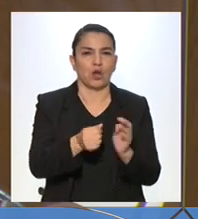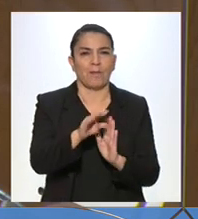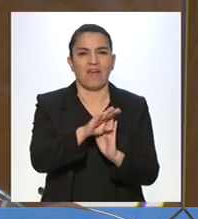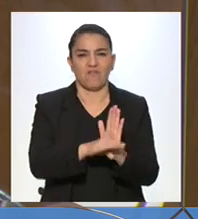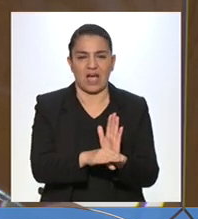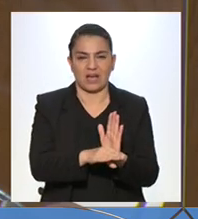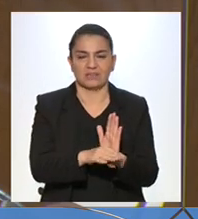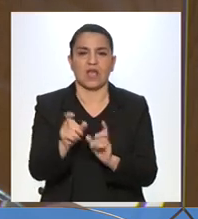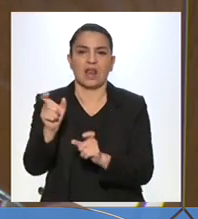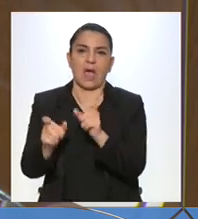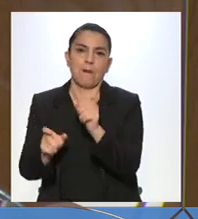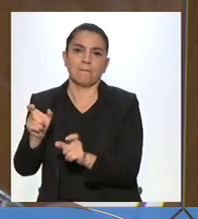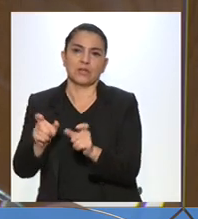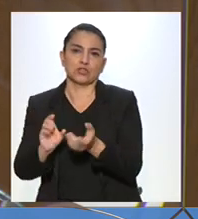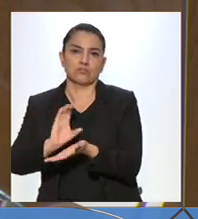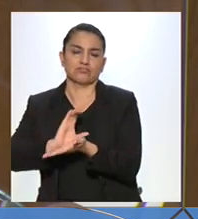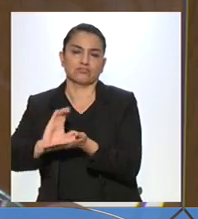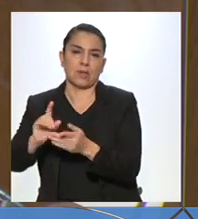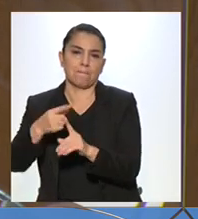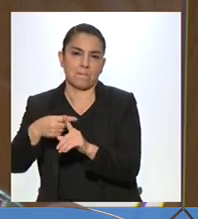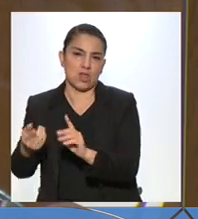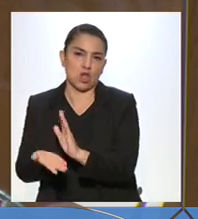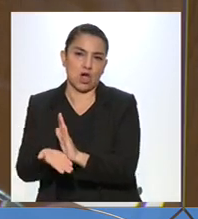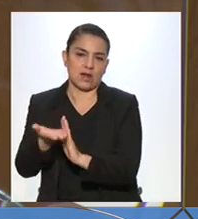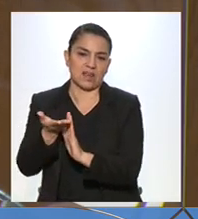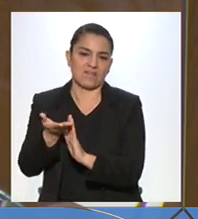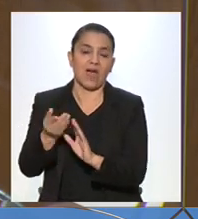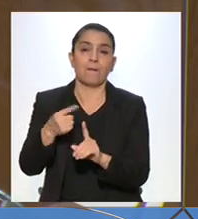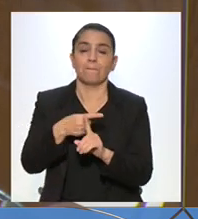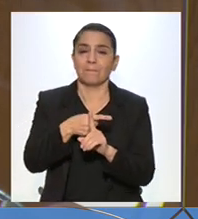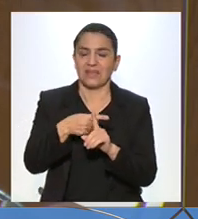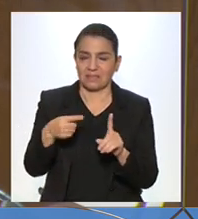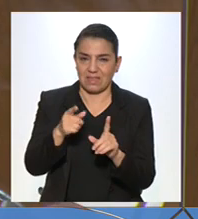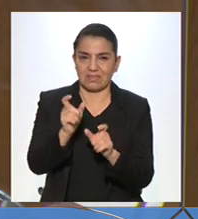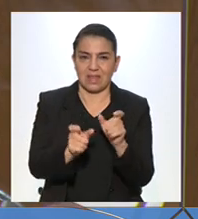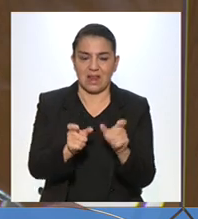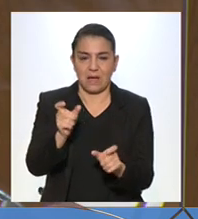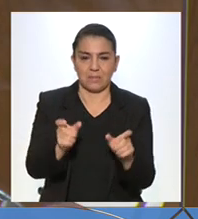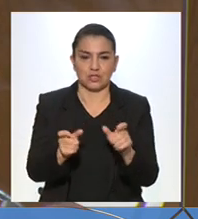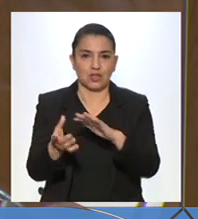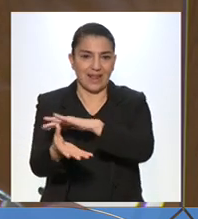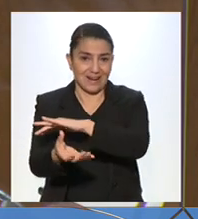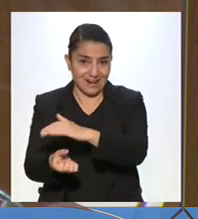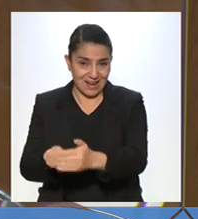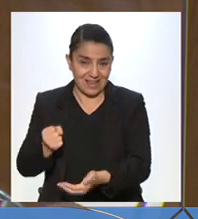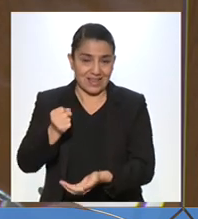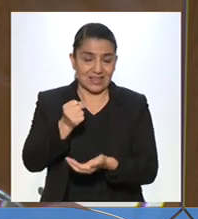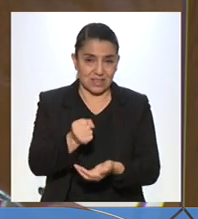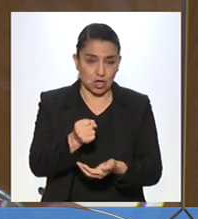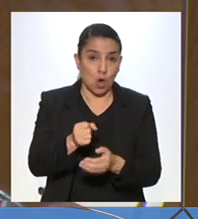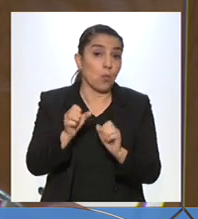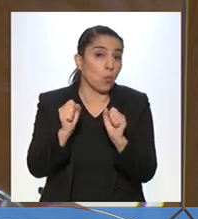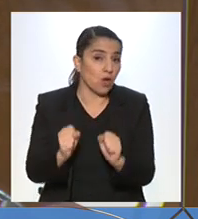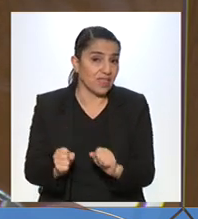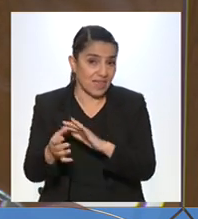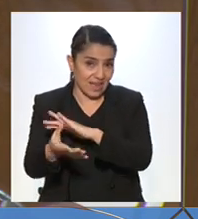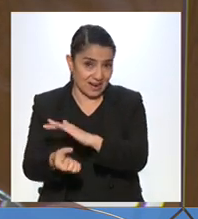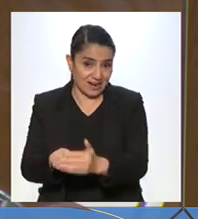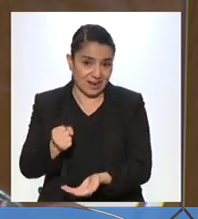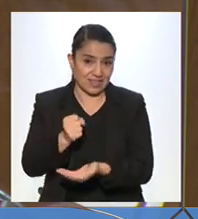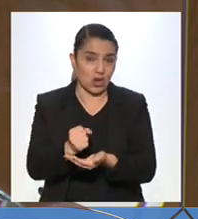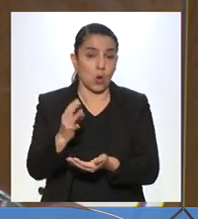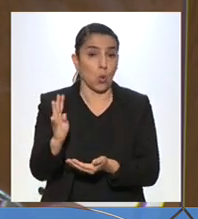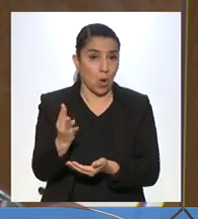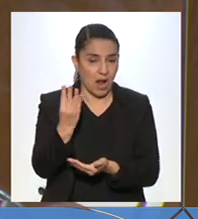recursos de ingresos medios para arriba. La mitad de las personas que retiró, que podría retirar este cuarto retiro, es